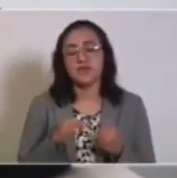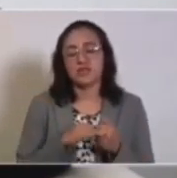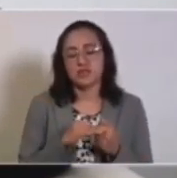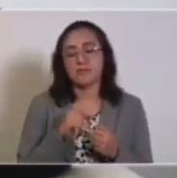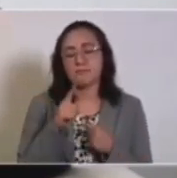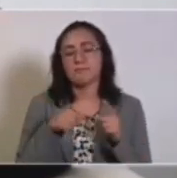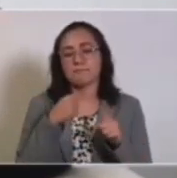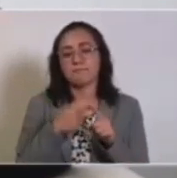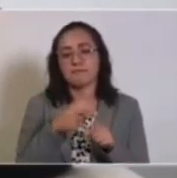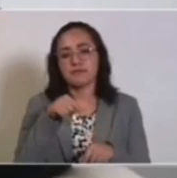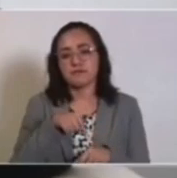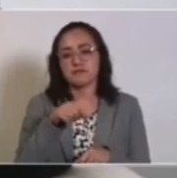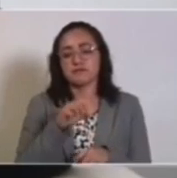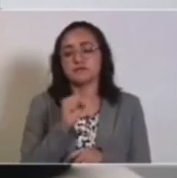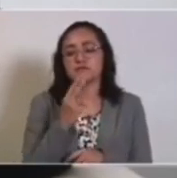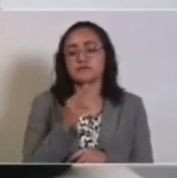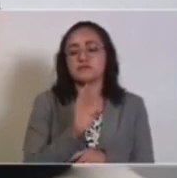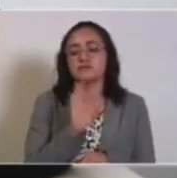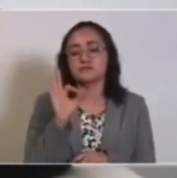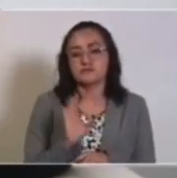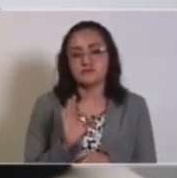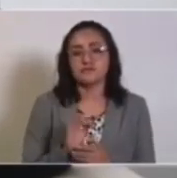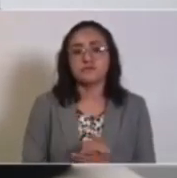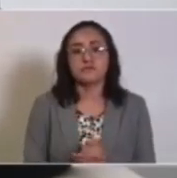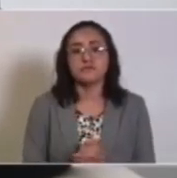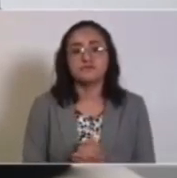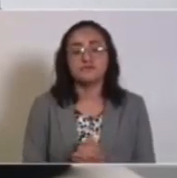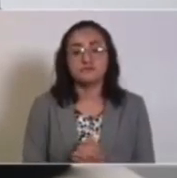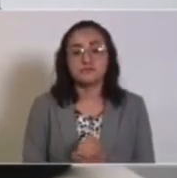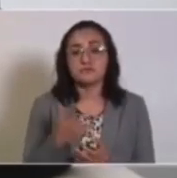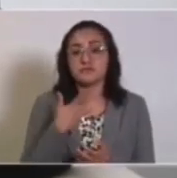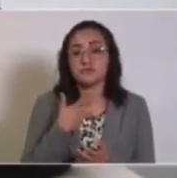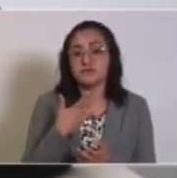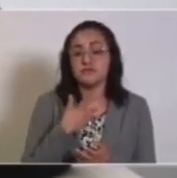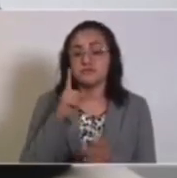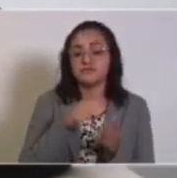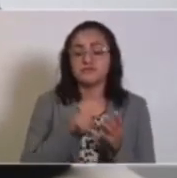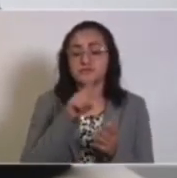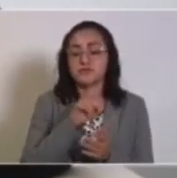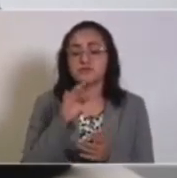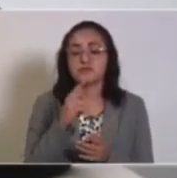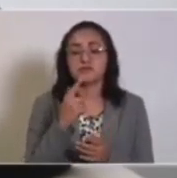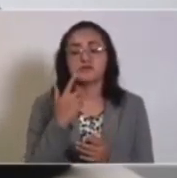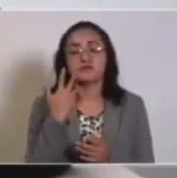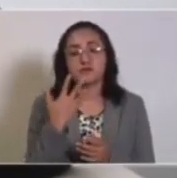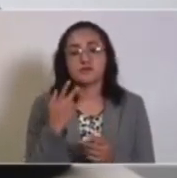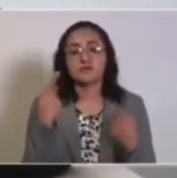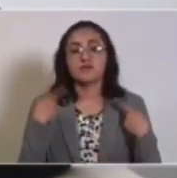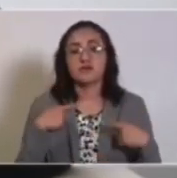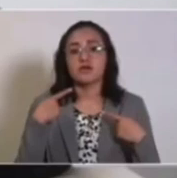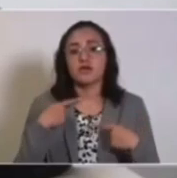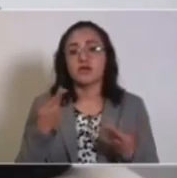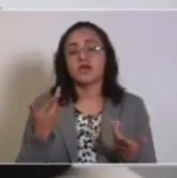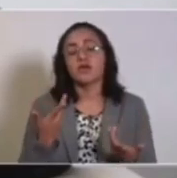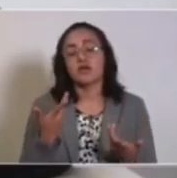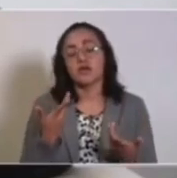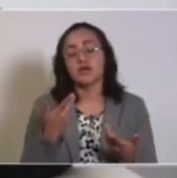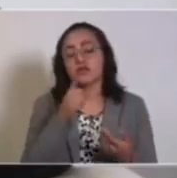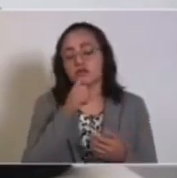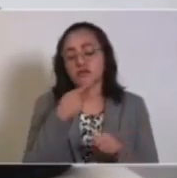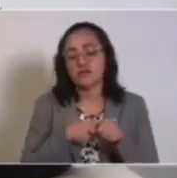presentación con 63 por ciento tenemos 1155 casos activos incluyendo